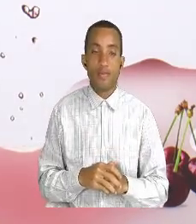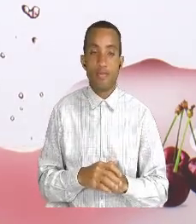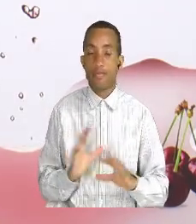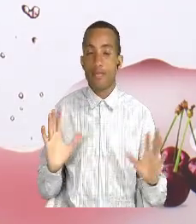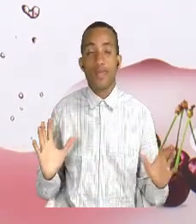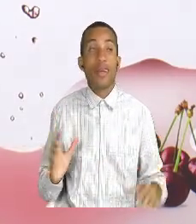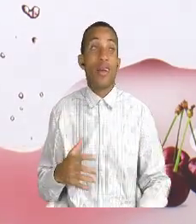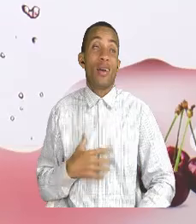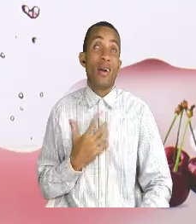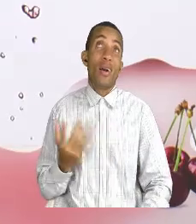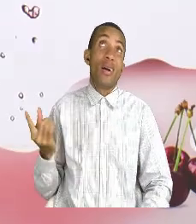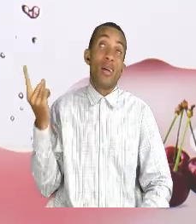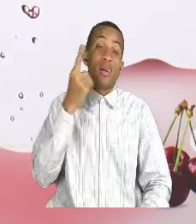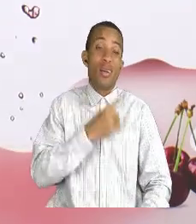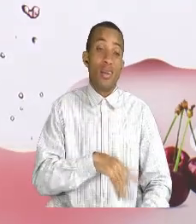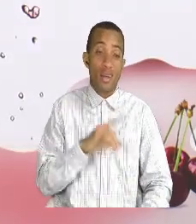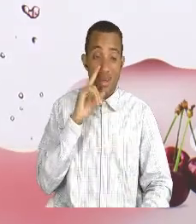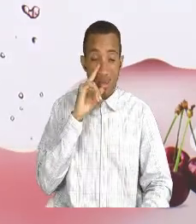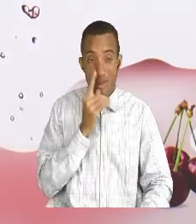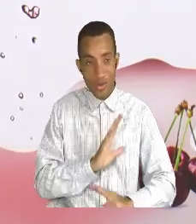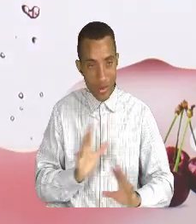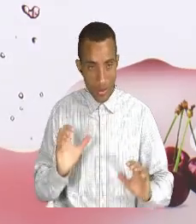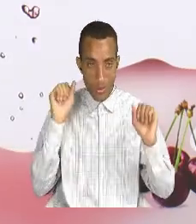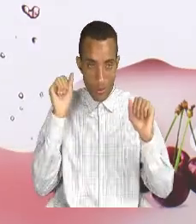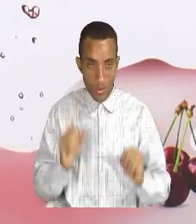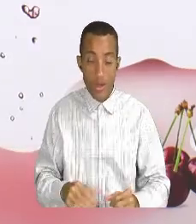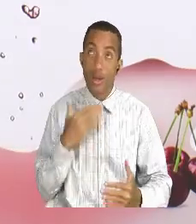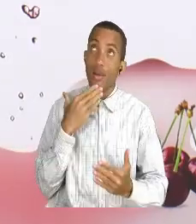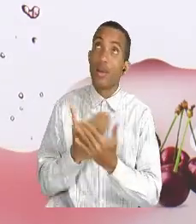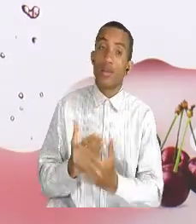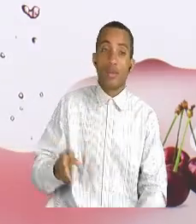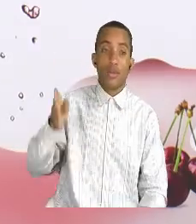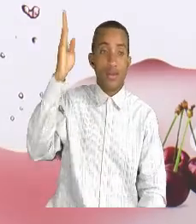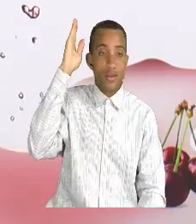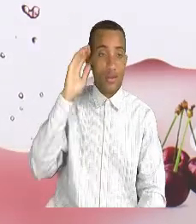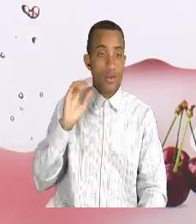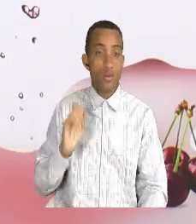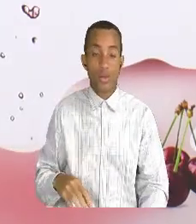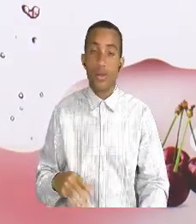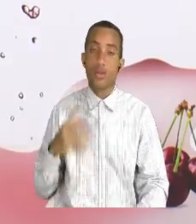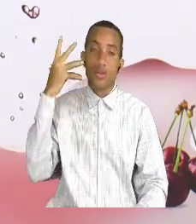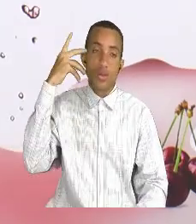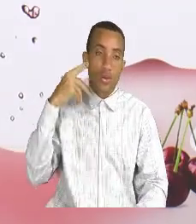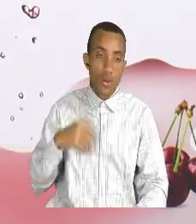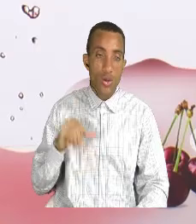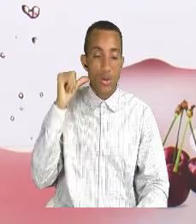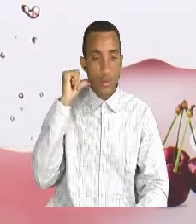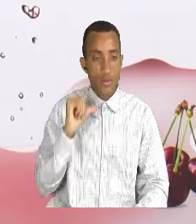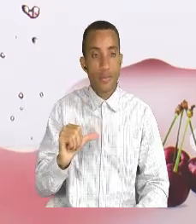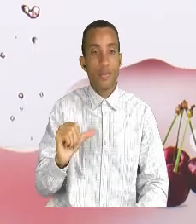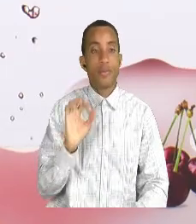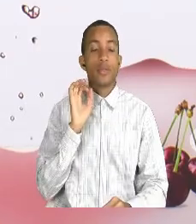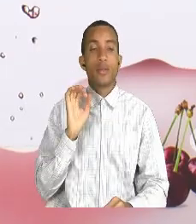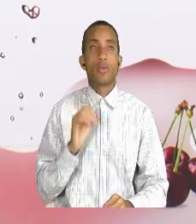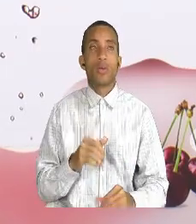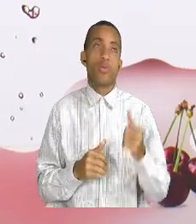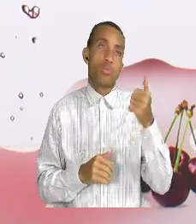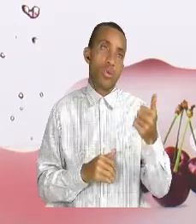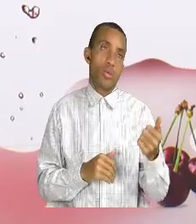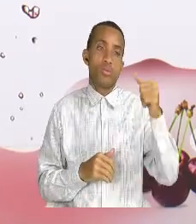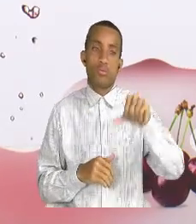del día, caramba, porque de verdad que debemos estar agradecidos con Dios, con el Todopoderoso, por el día a día que siempre nos da, bien sea bueno o bien